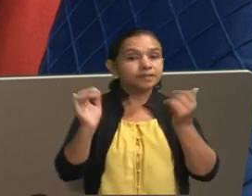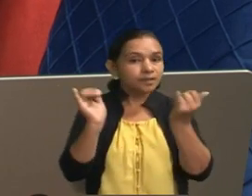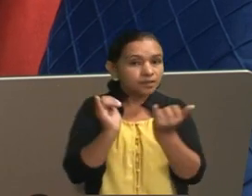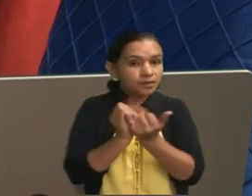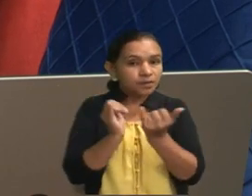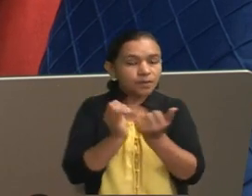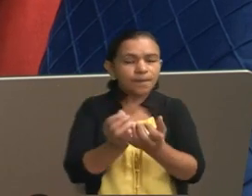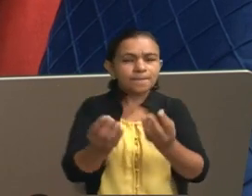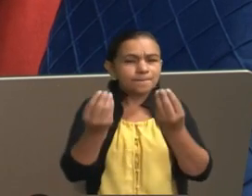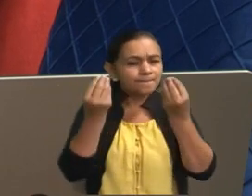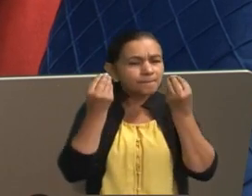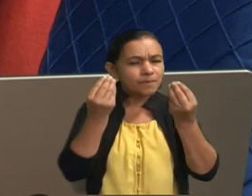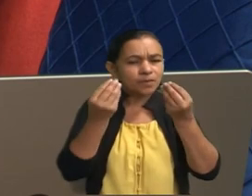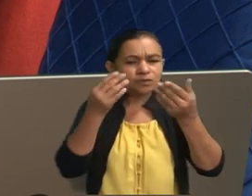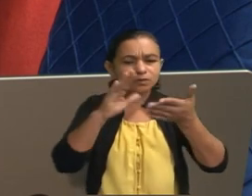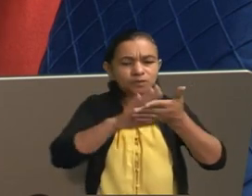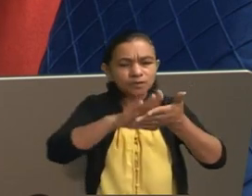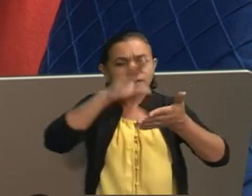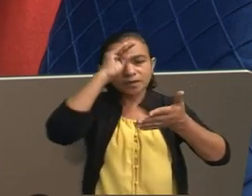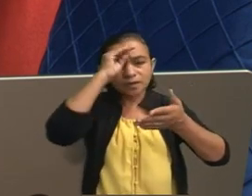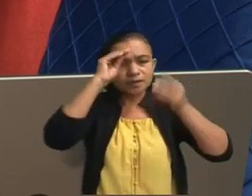Además, mucha capacitación.